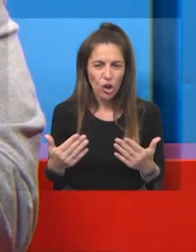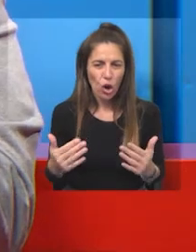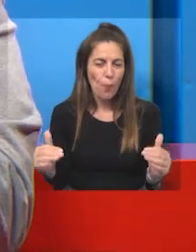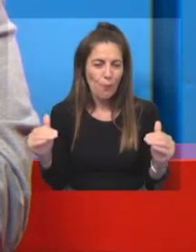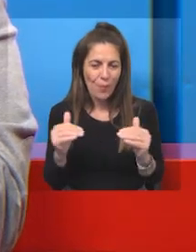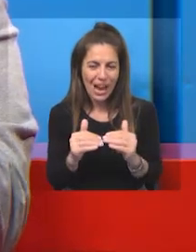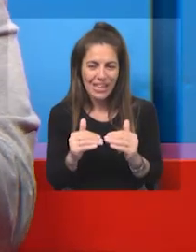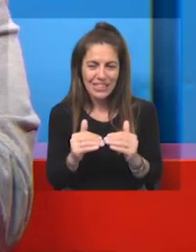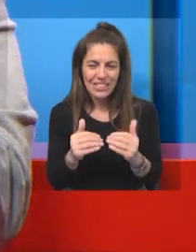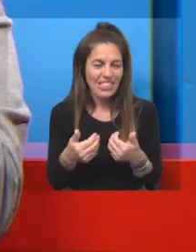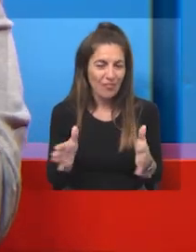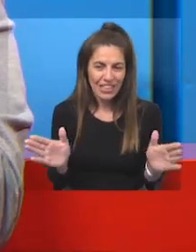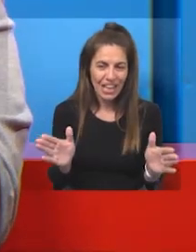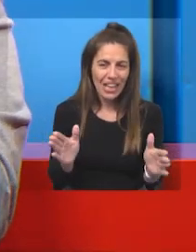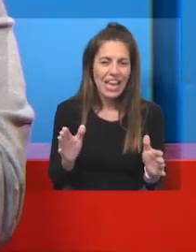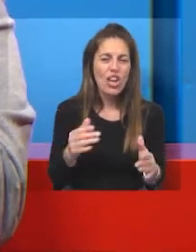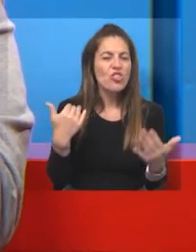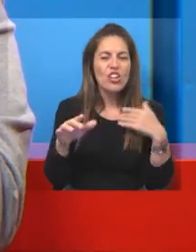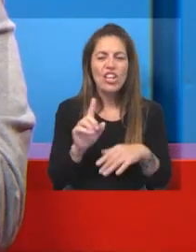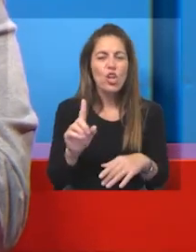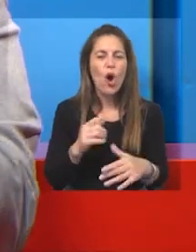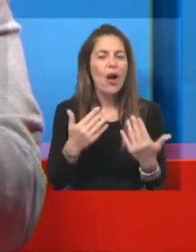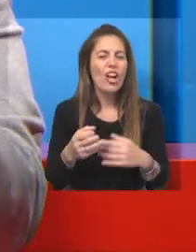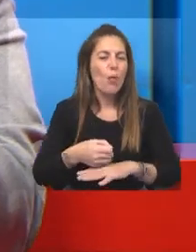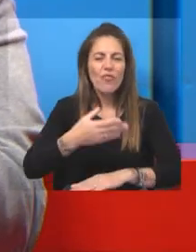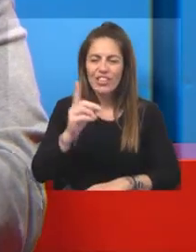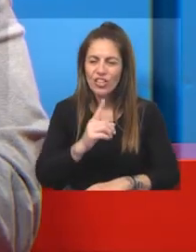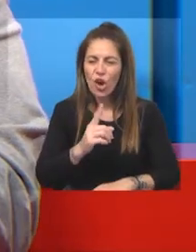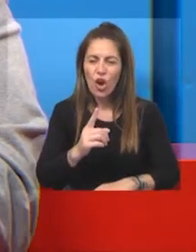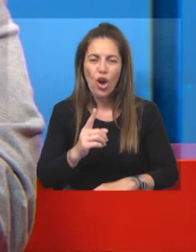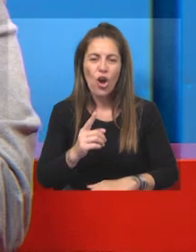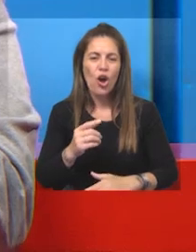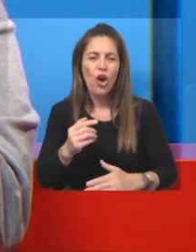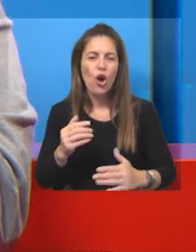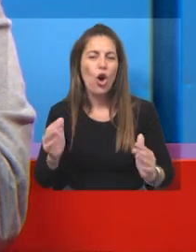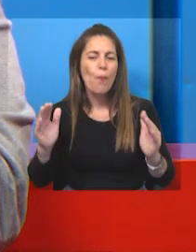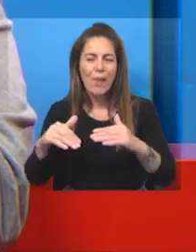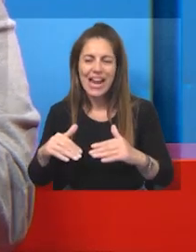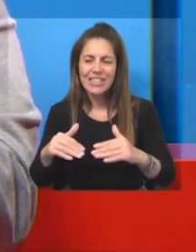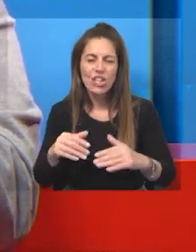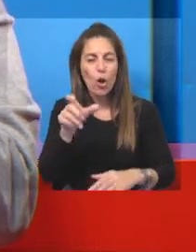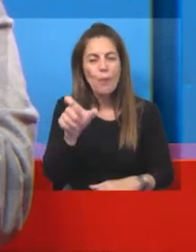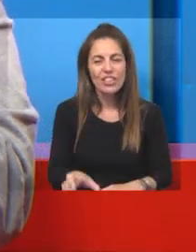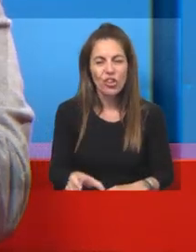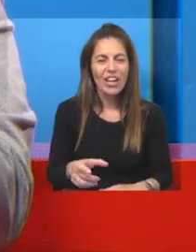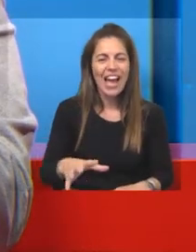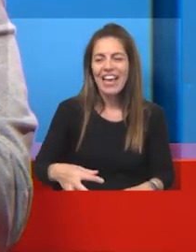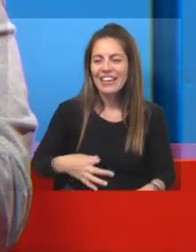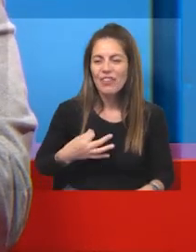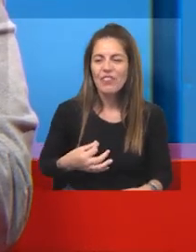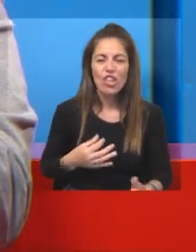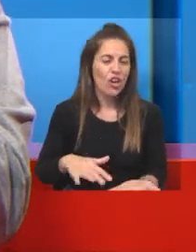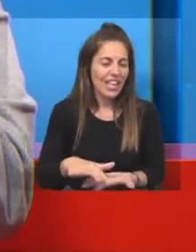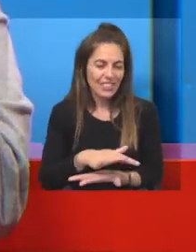adolescentes No necesariamente hablan primero con Los profesionales sino con padres este o con personas que vivieron la situación